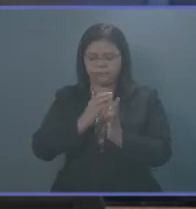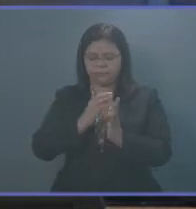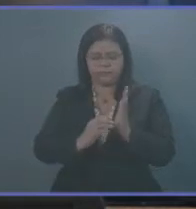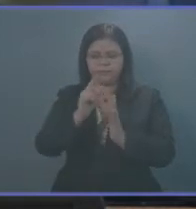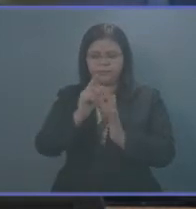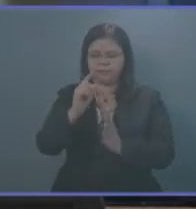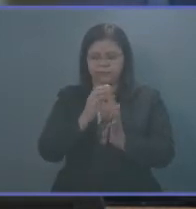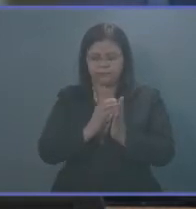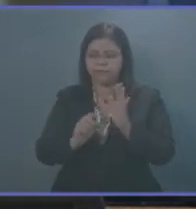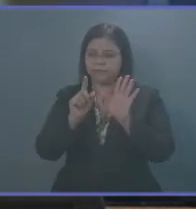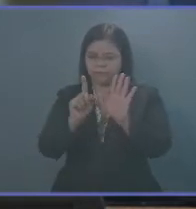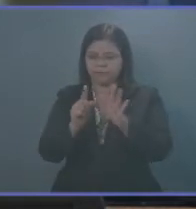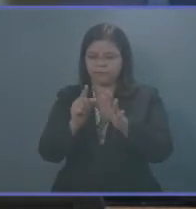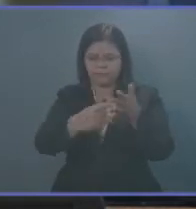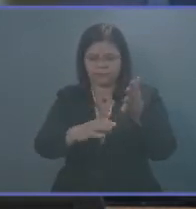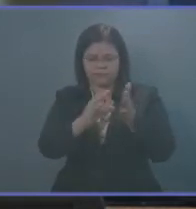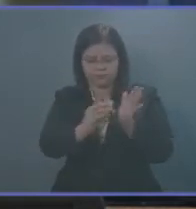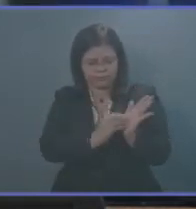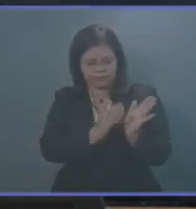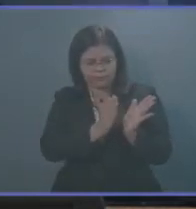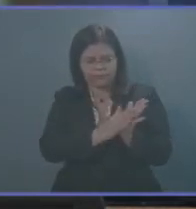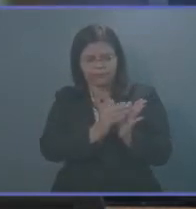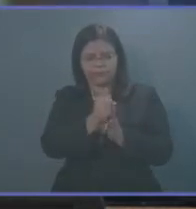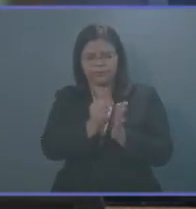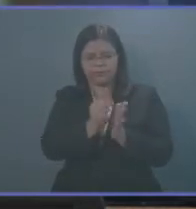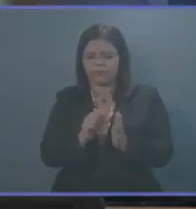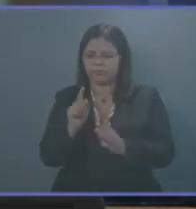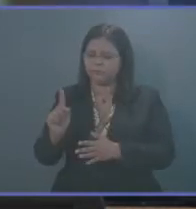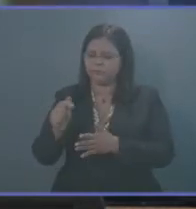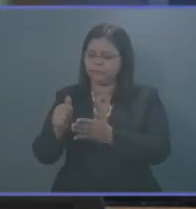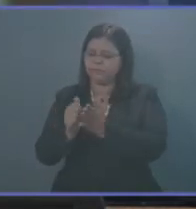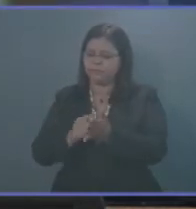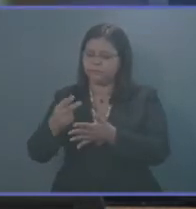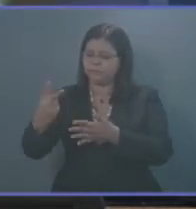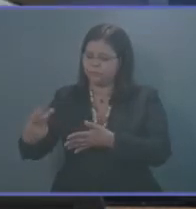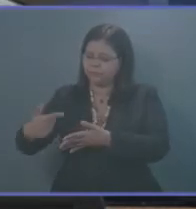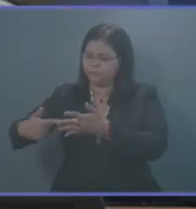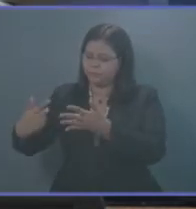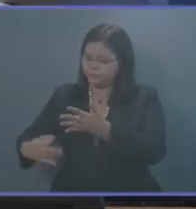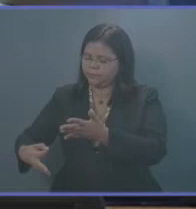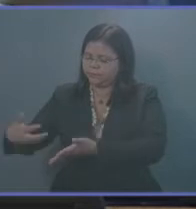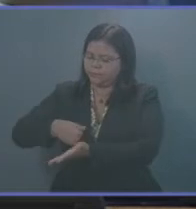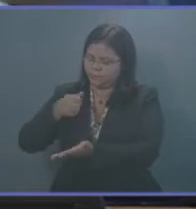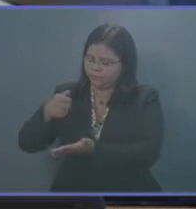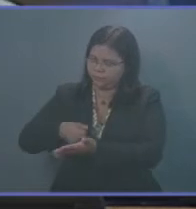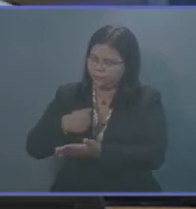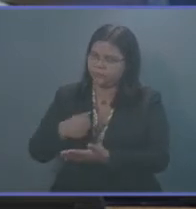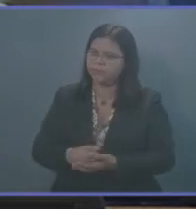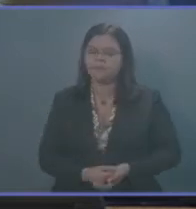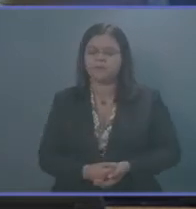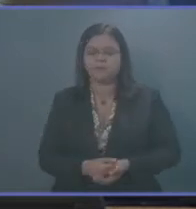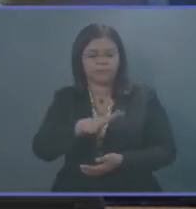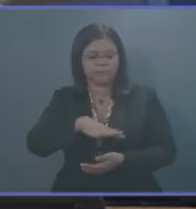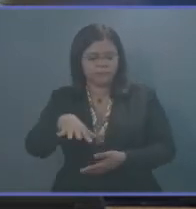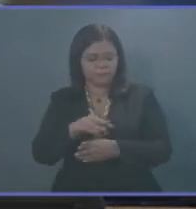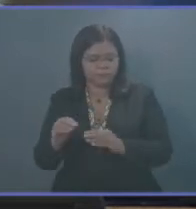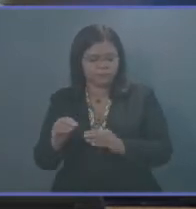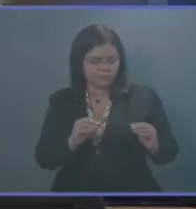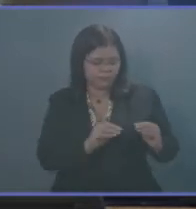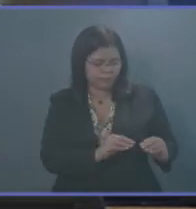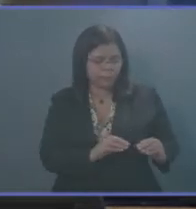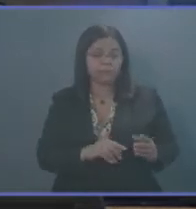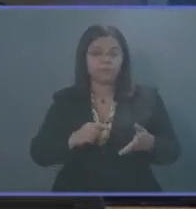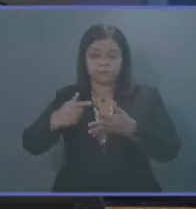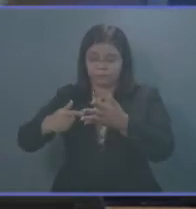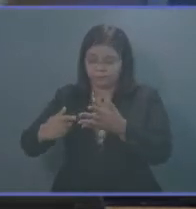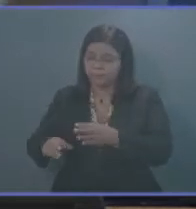1 y 6 de la Constitución de la República y artículos 1 y 2 de la Ley General Tributaria Municipal. Ámbito de aplicación, artículo 2. Esta ley